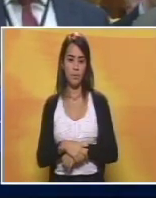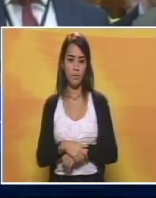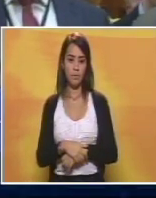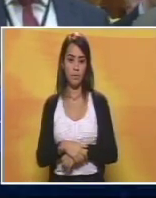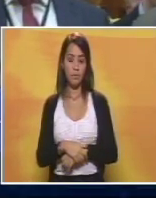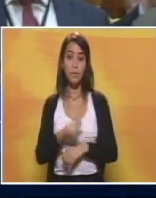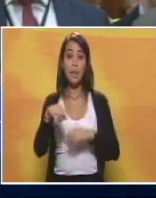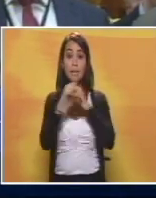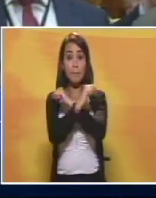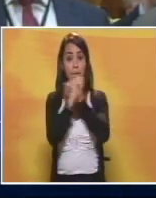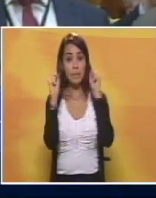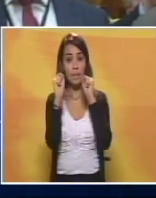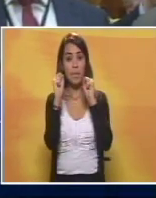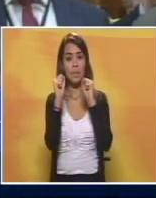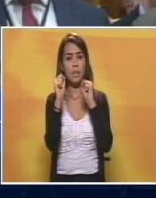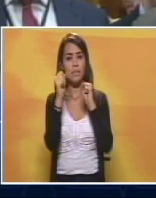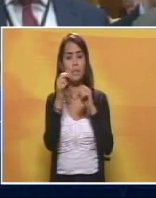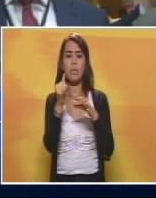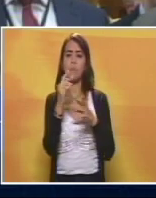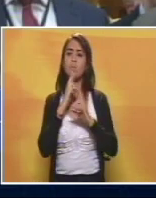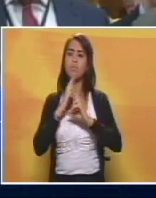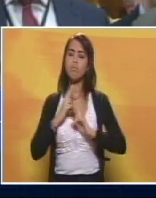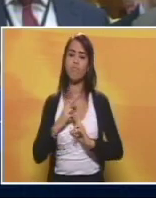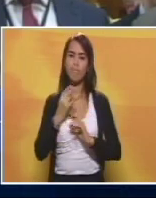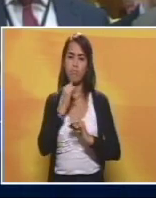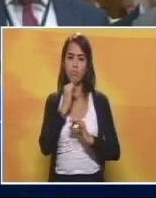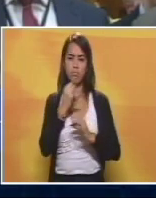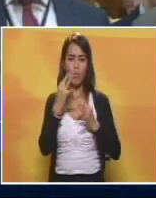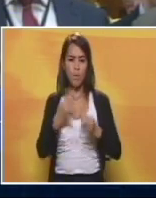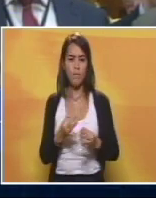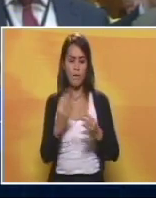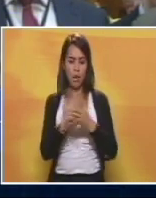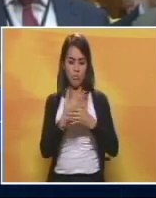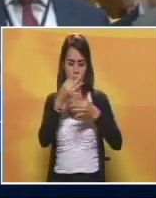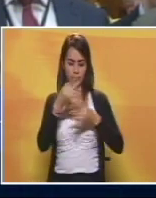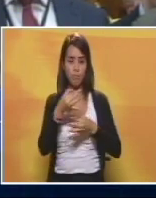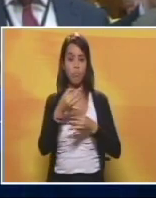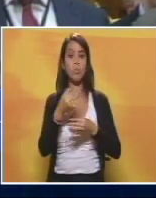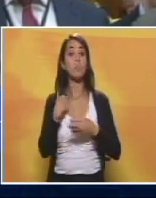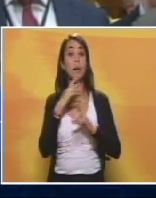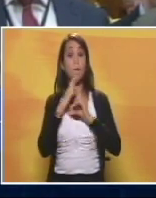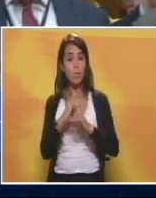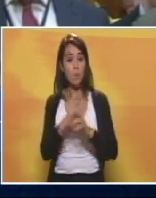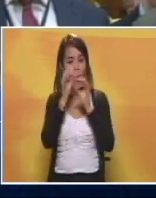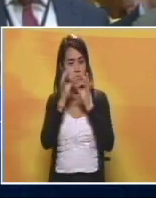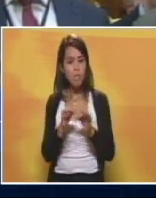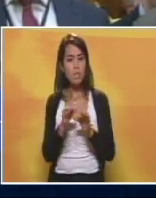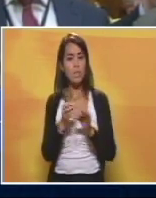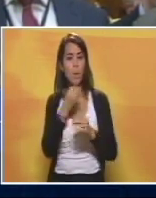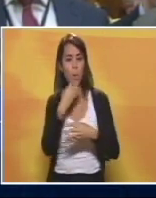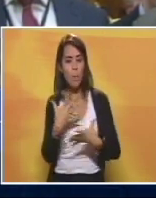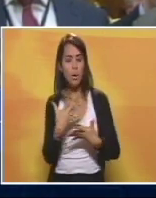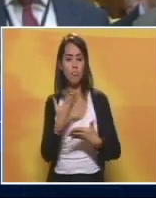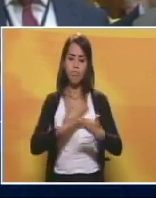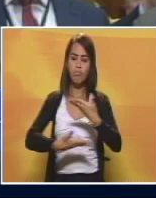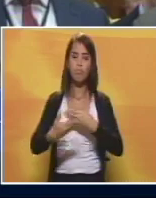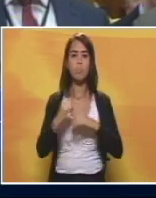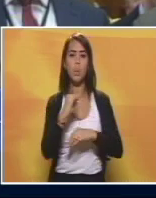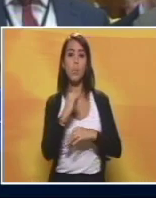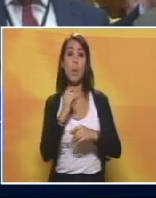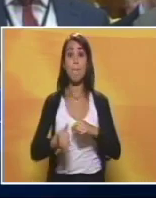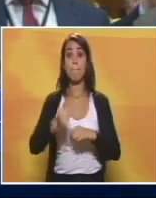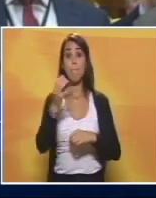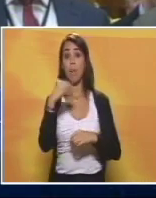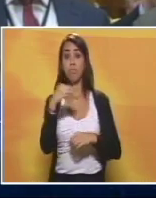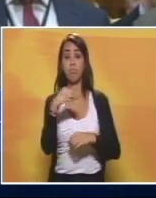esta mañana hemos recibido una notificación formal responderemos de manera apropiada recíprocamente quizás más que